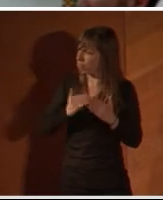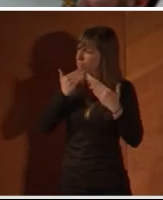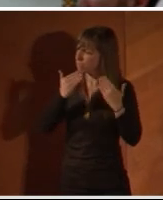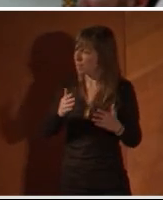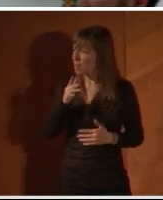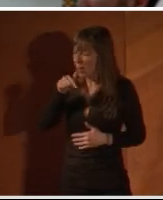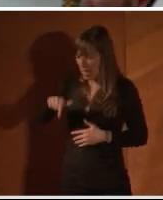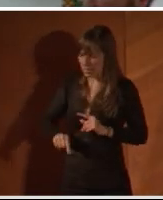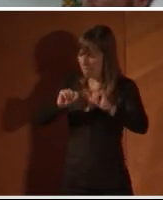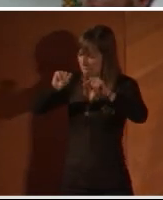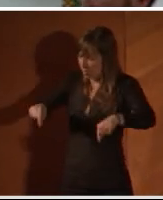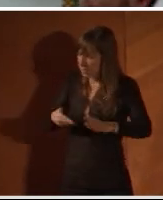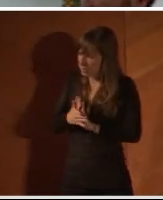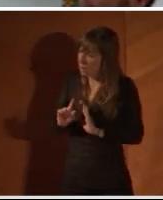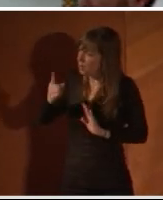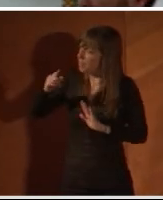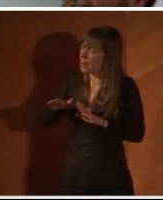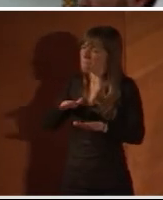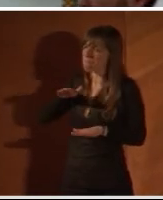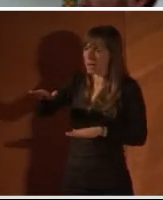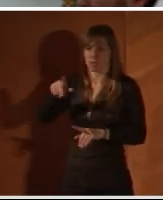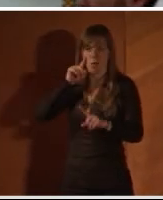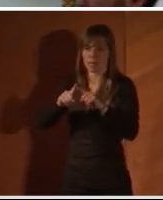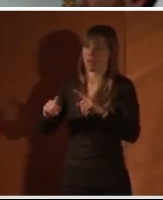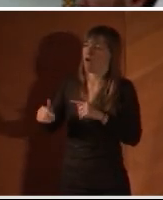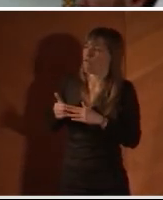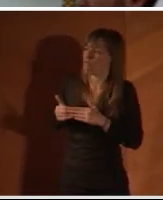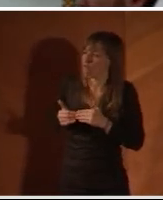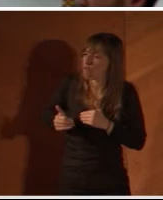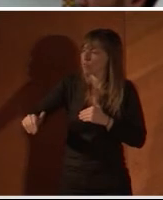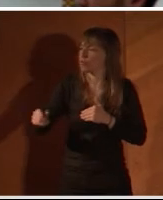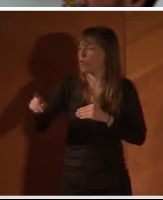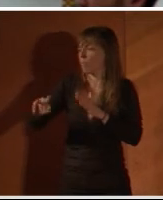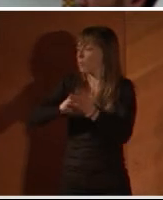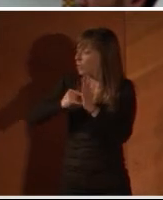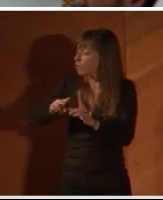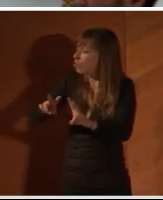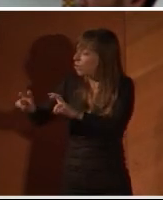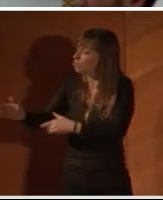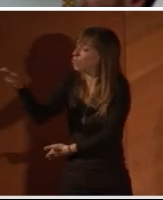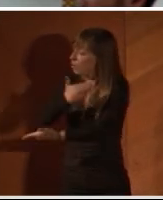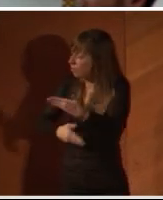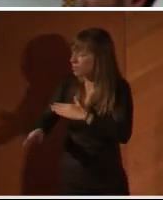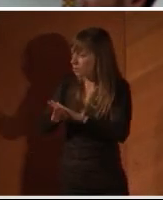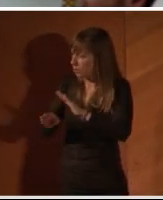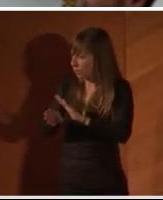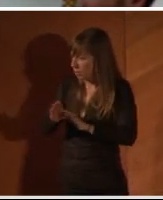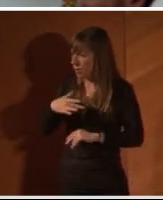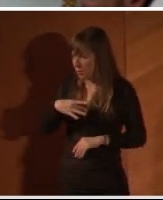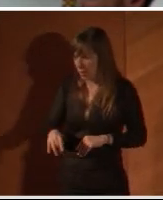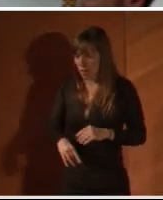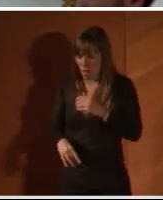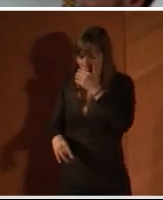una primera piedra para el desarrollo colaborativo de futuros proyectos en el desarrollo conjunto de diferentes